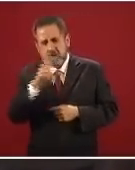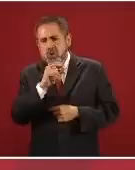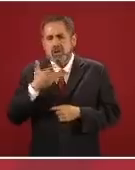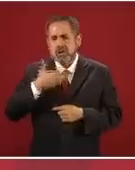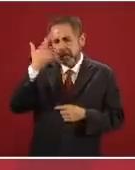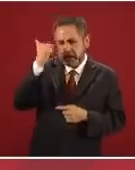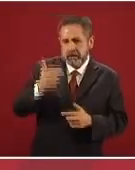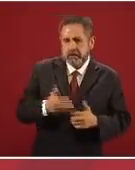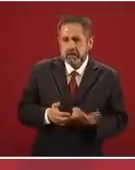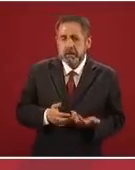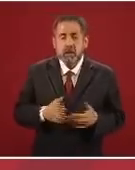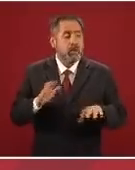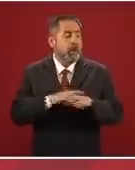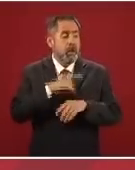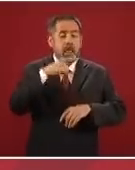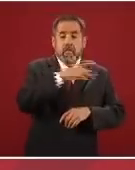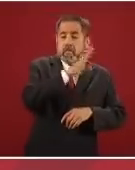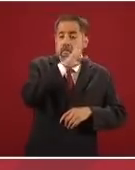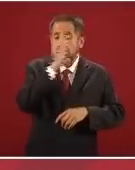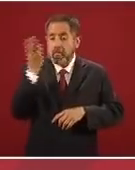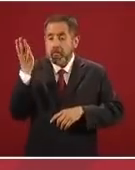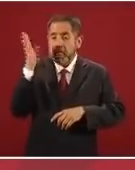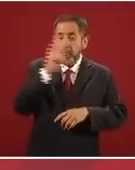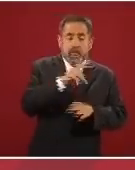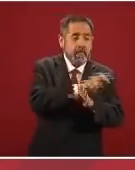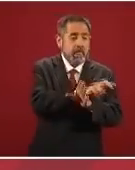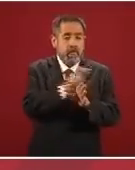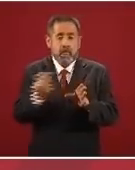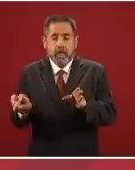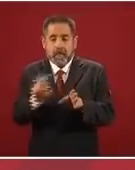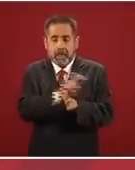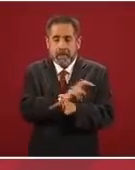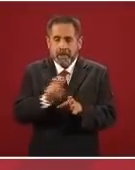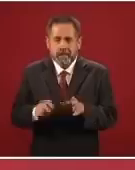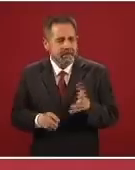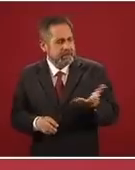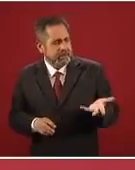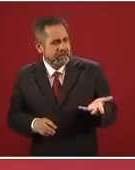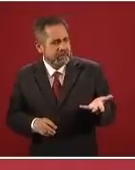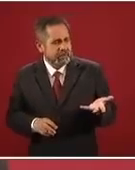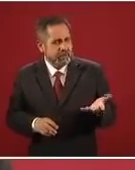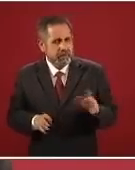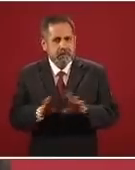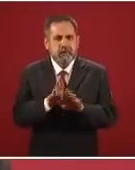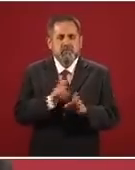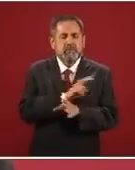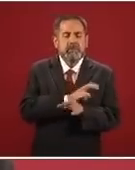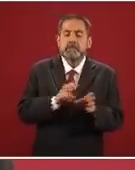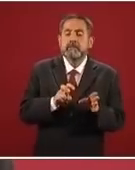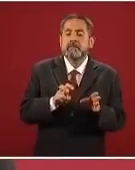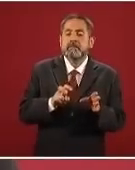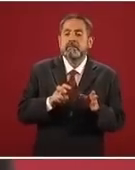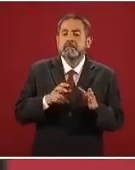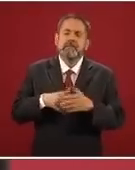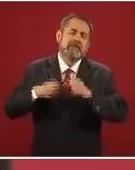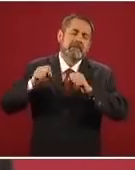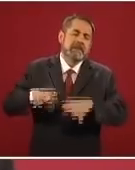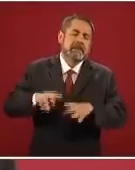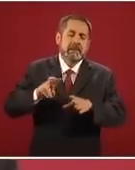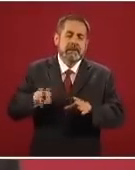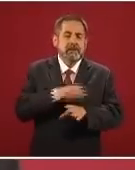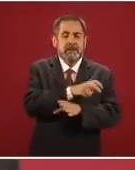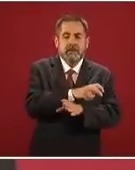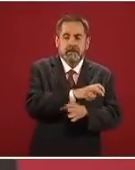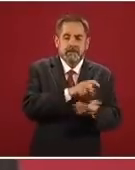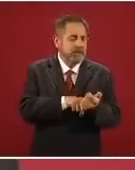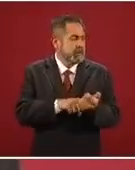hay quienes en una época fueron consecuentes y se cansaron de ser como